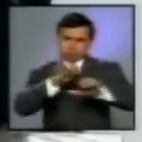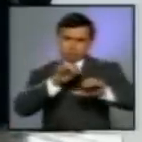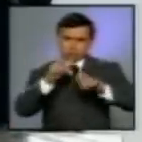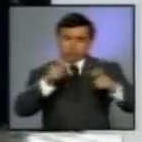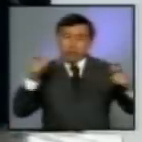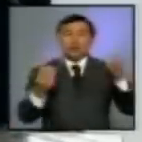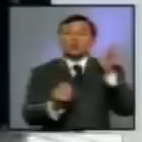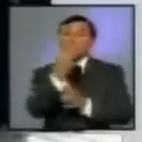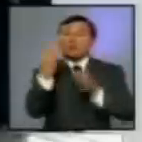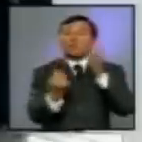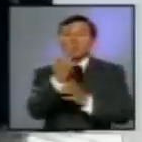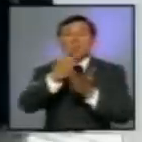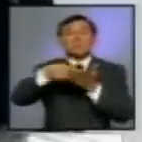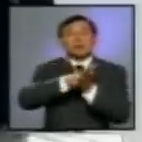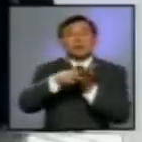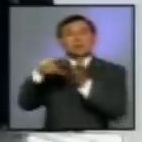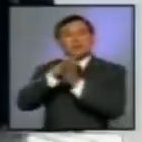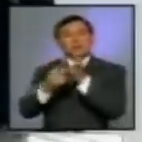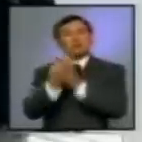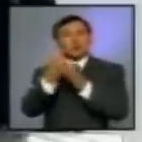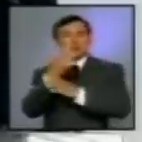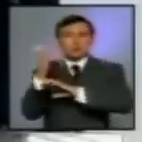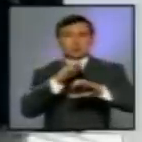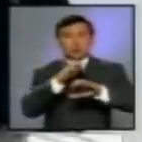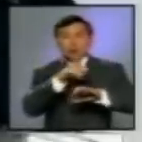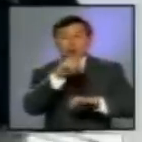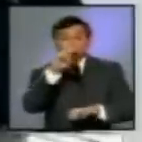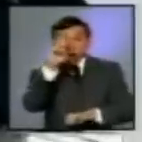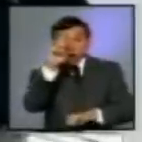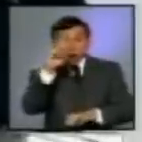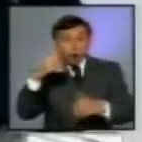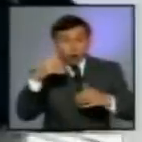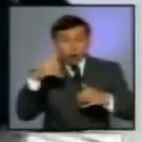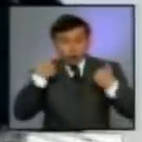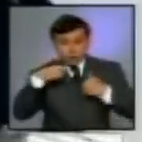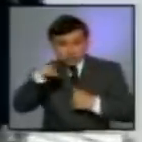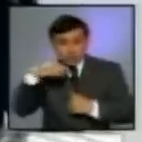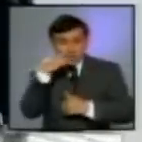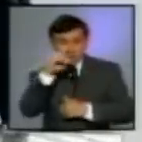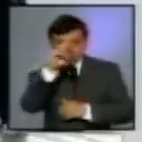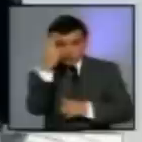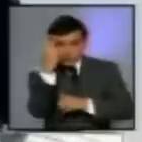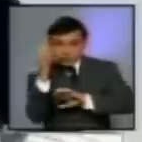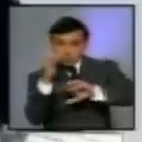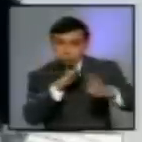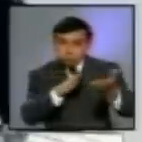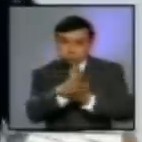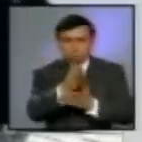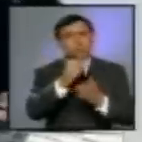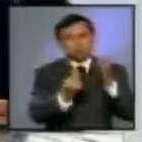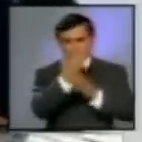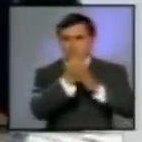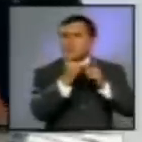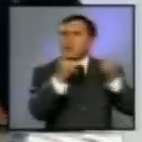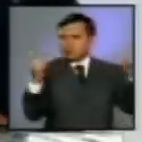nuevas plazas para aquellos jóvenes que quieran venir a la universidad. Es fundamental invertir en cultura.